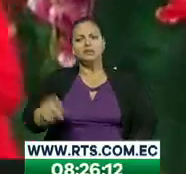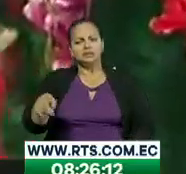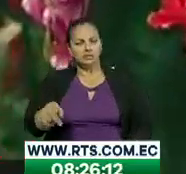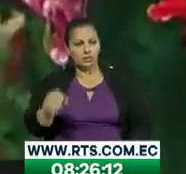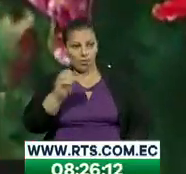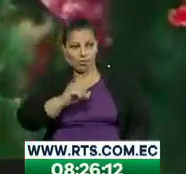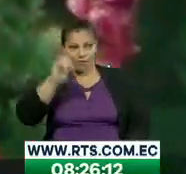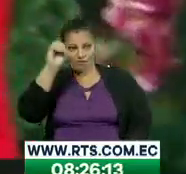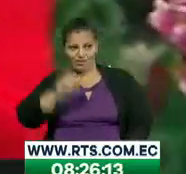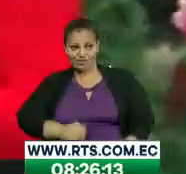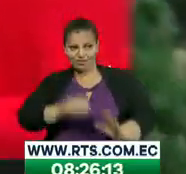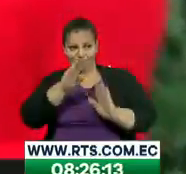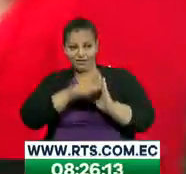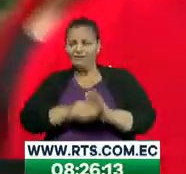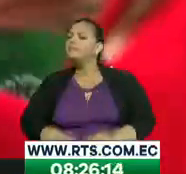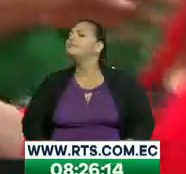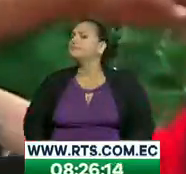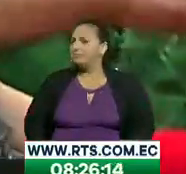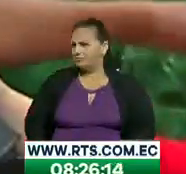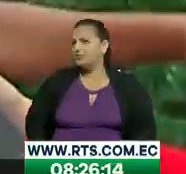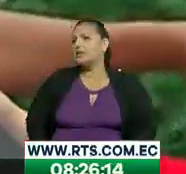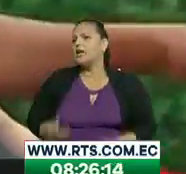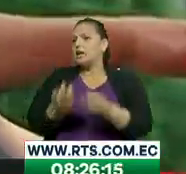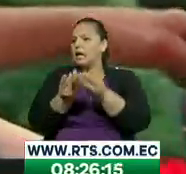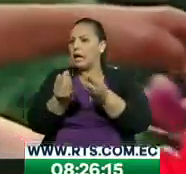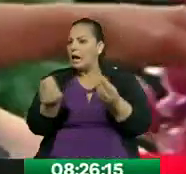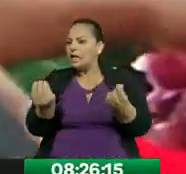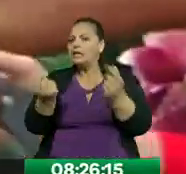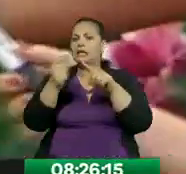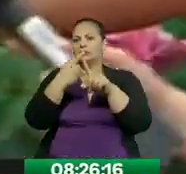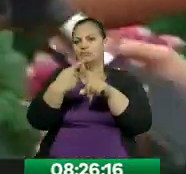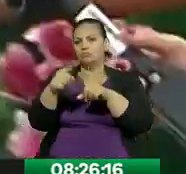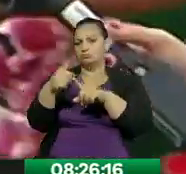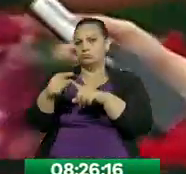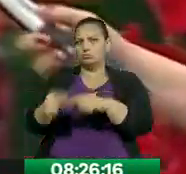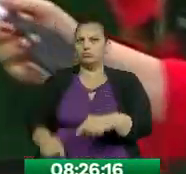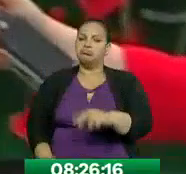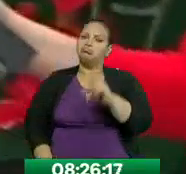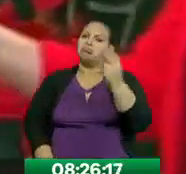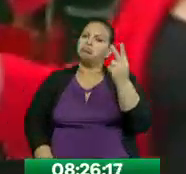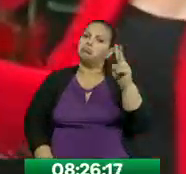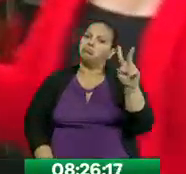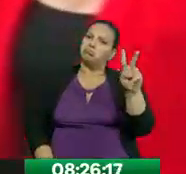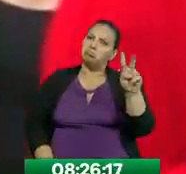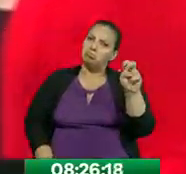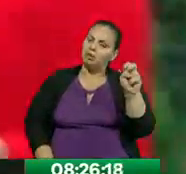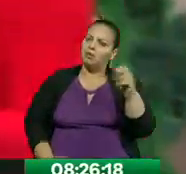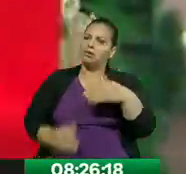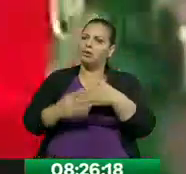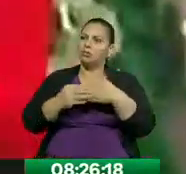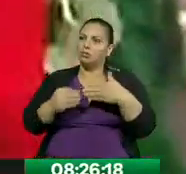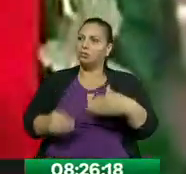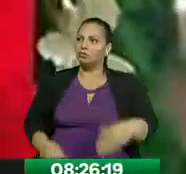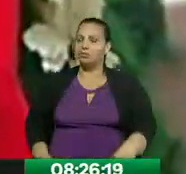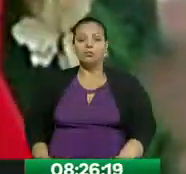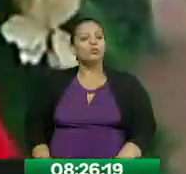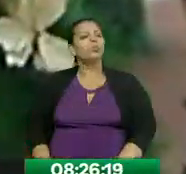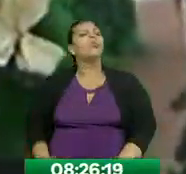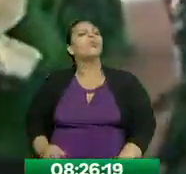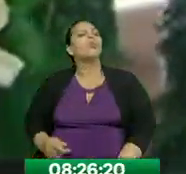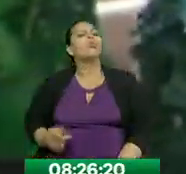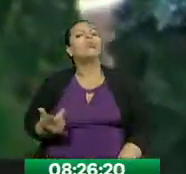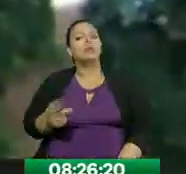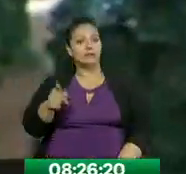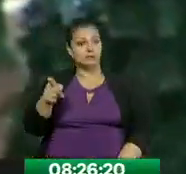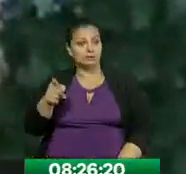promoción, tenemos toda buena calidad. Mire esos árboles así, a $20, de 1,80 m. Tenemos este árbol, caballero, y